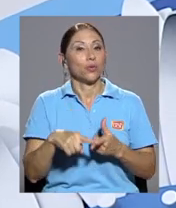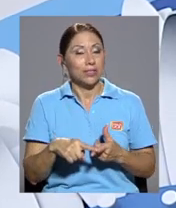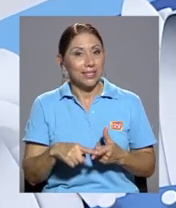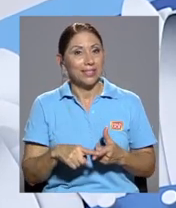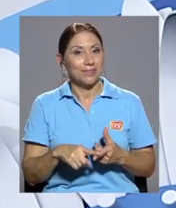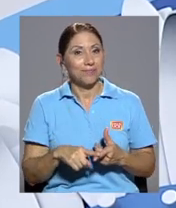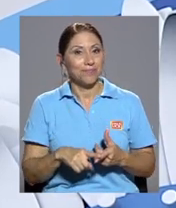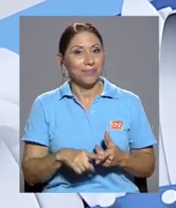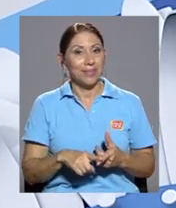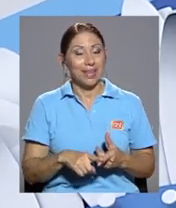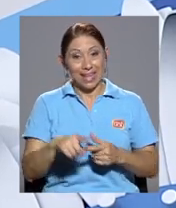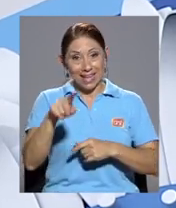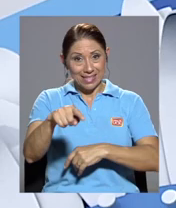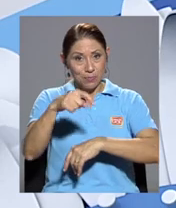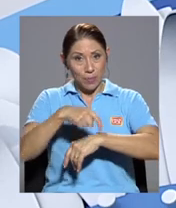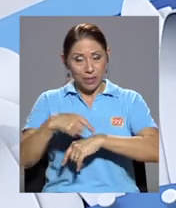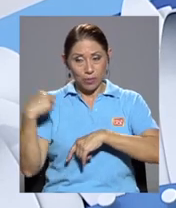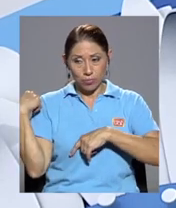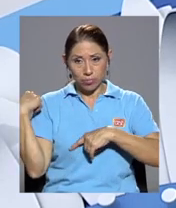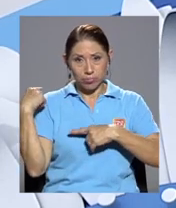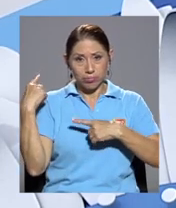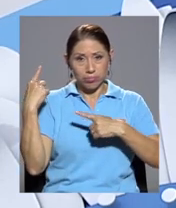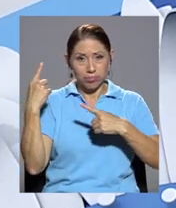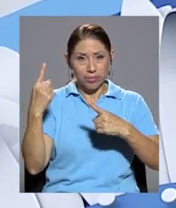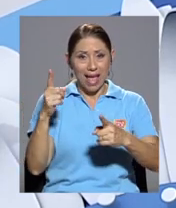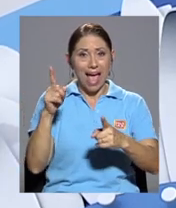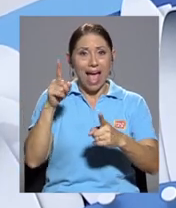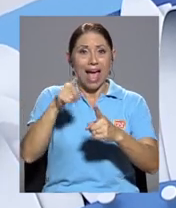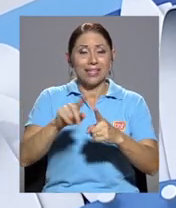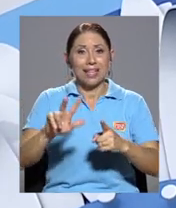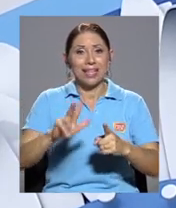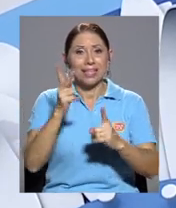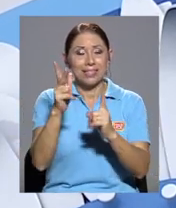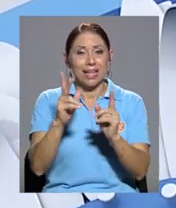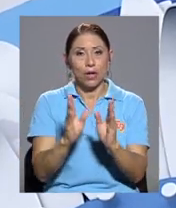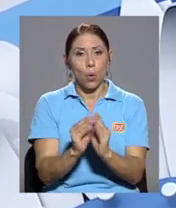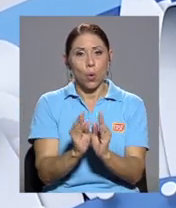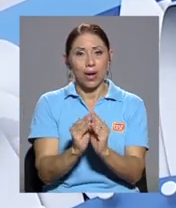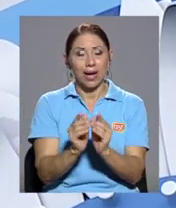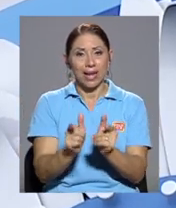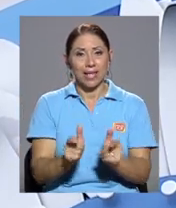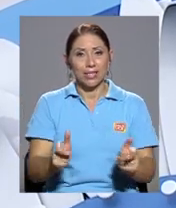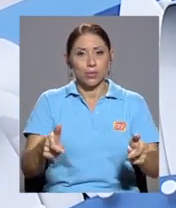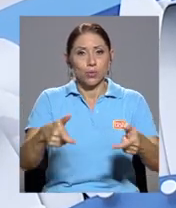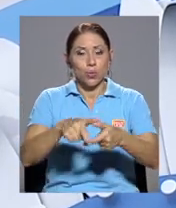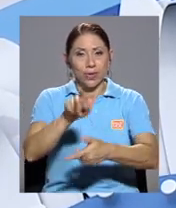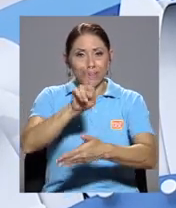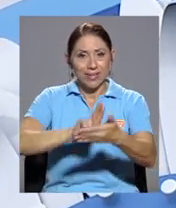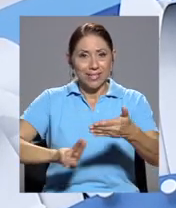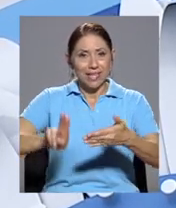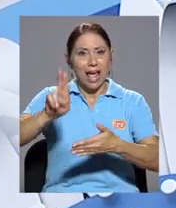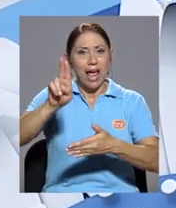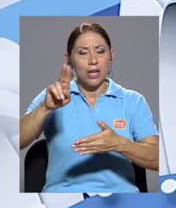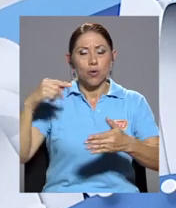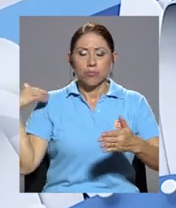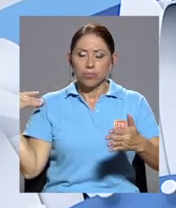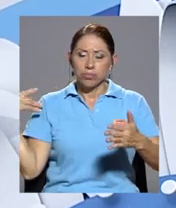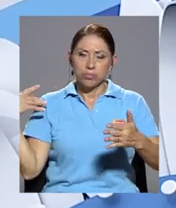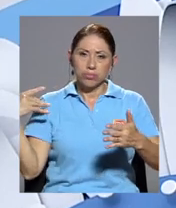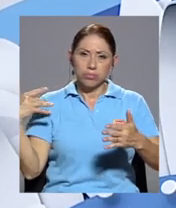desde allí y hasta el tercer congreso universitario lo que vamos a tener es un camino de